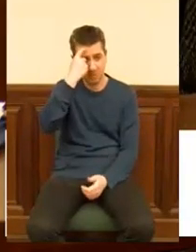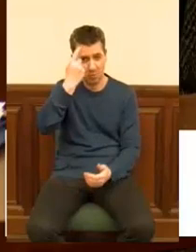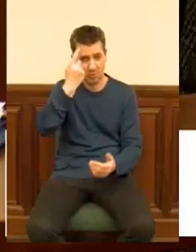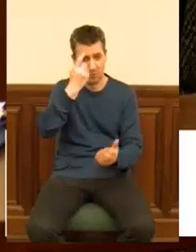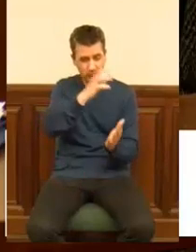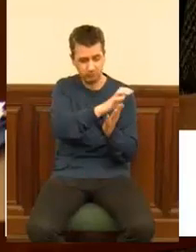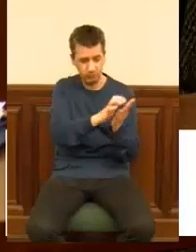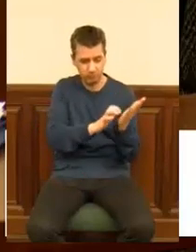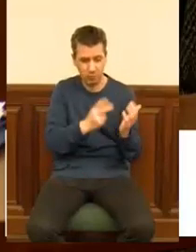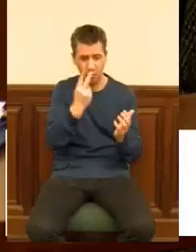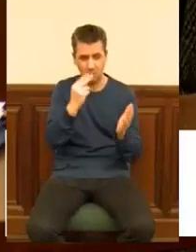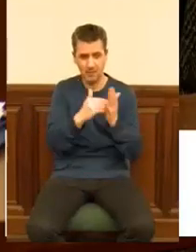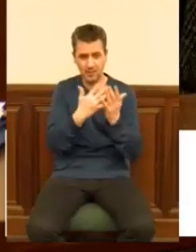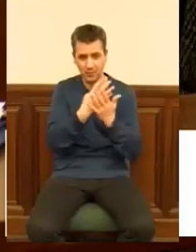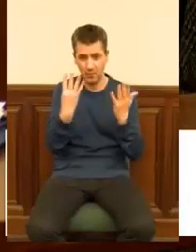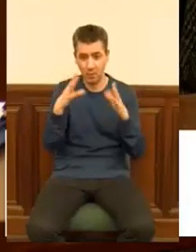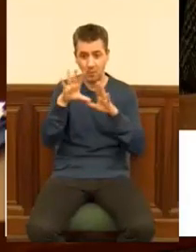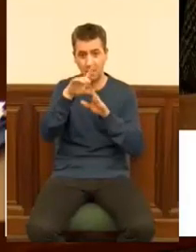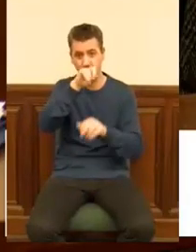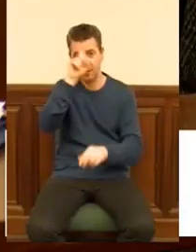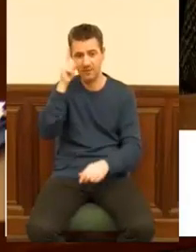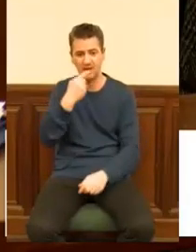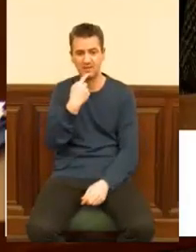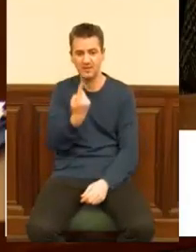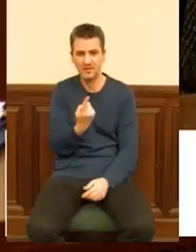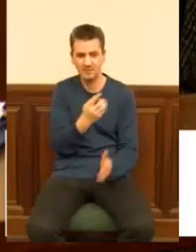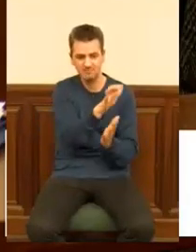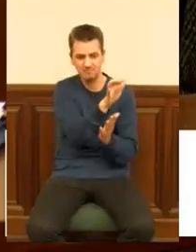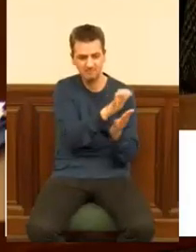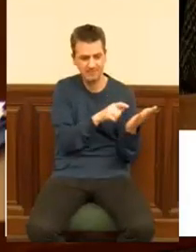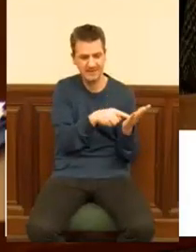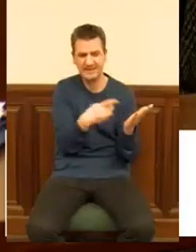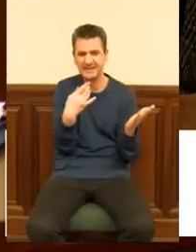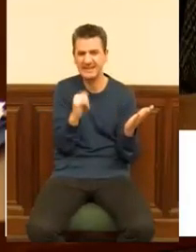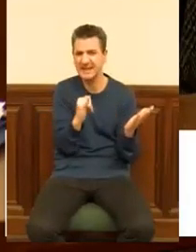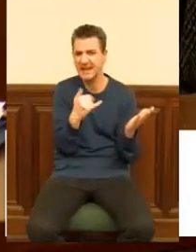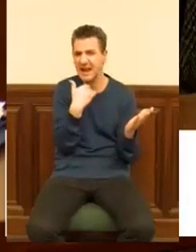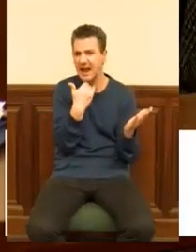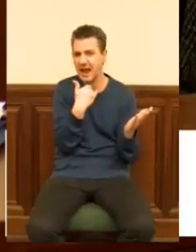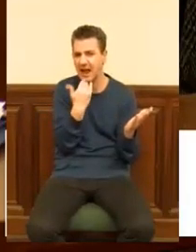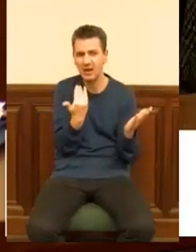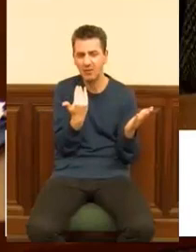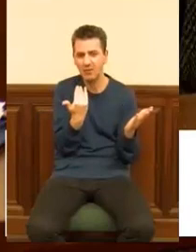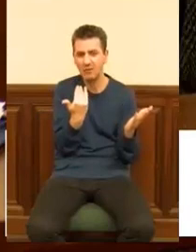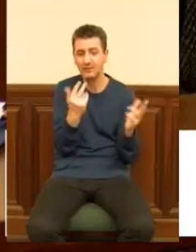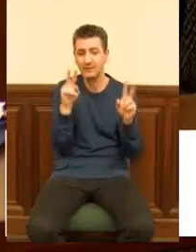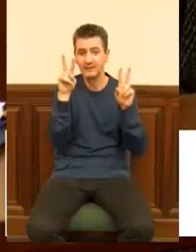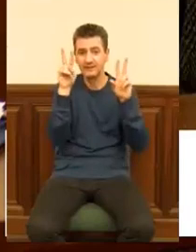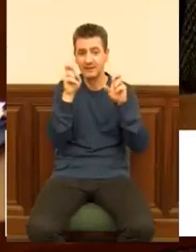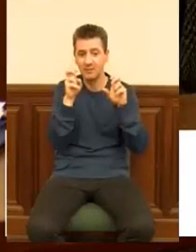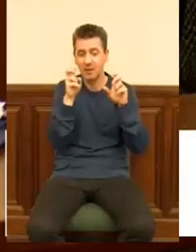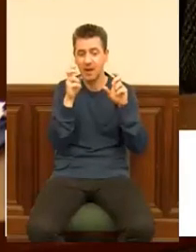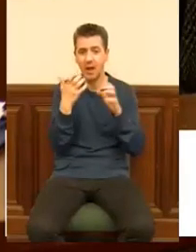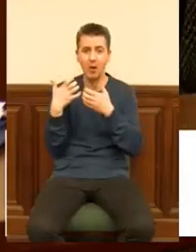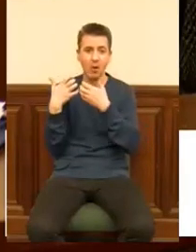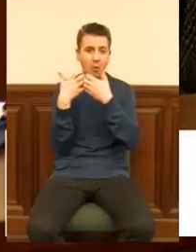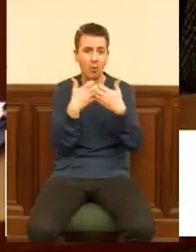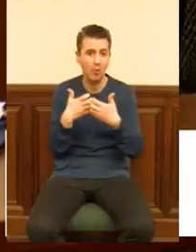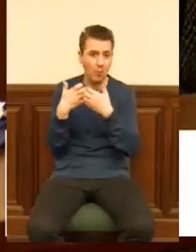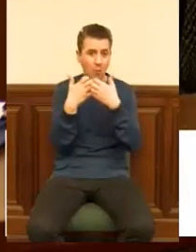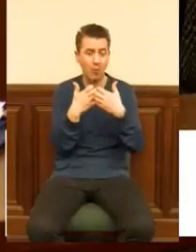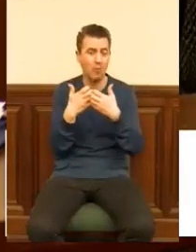de la Comunidad de Madrid no aparece ni una sola letra sobre la lucha contra la pobreza